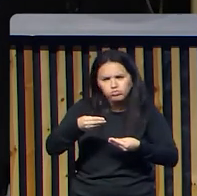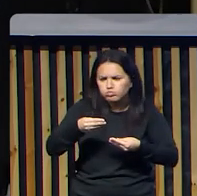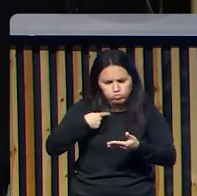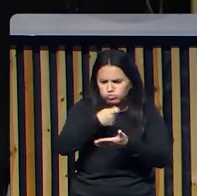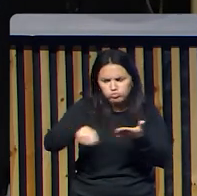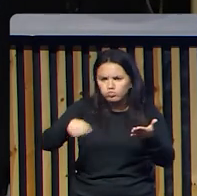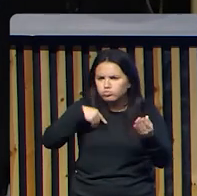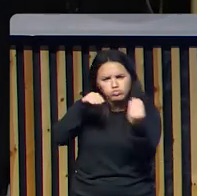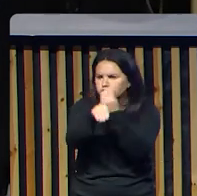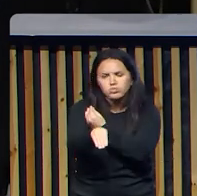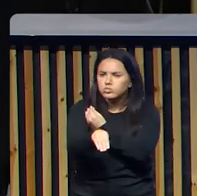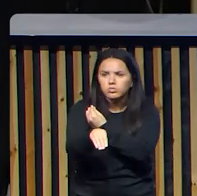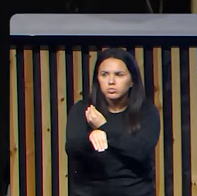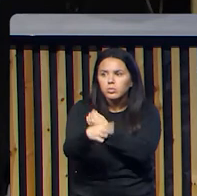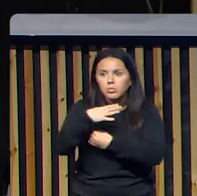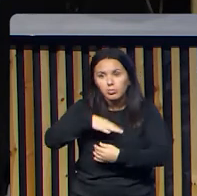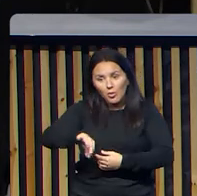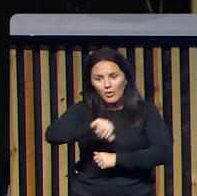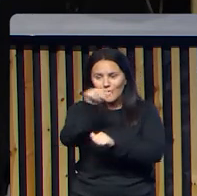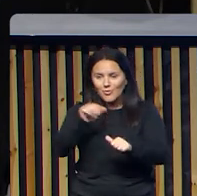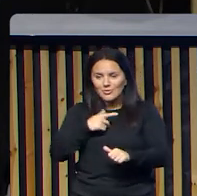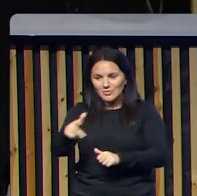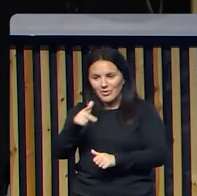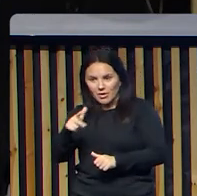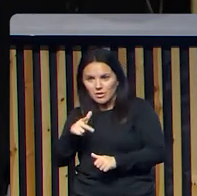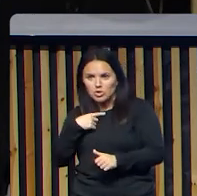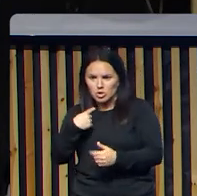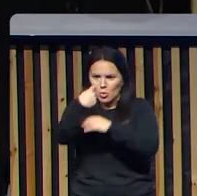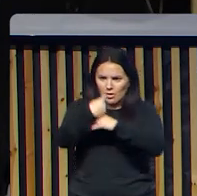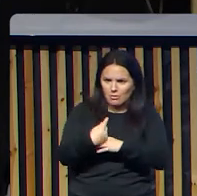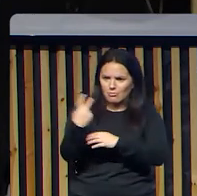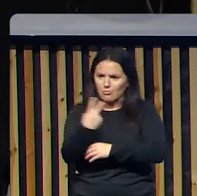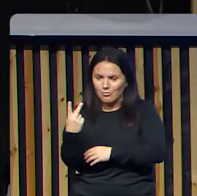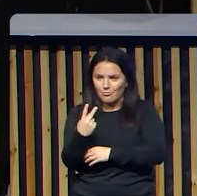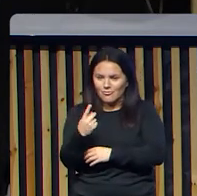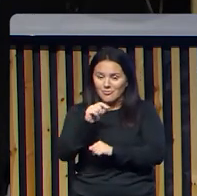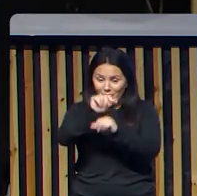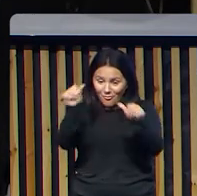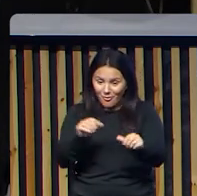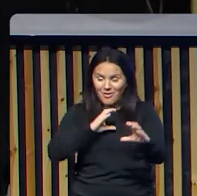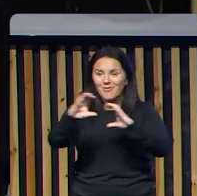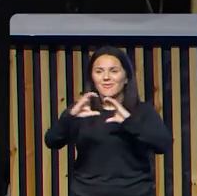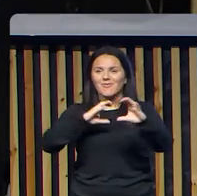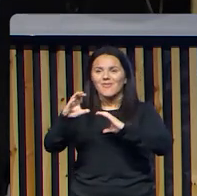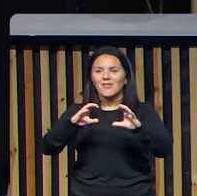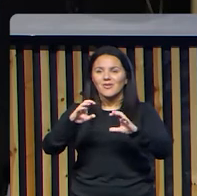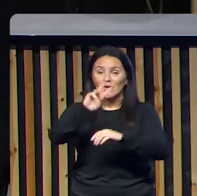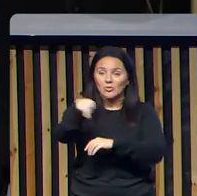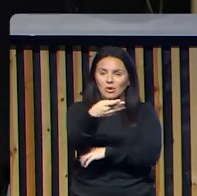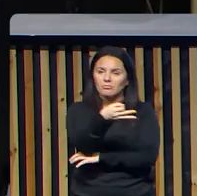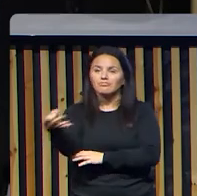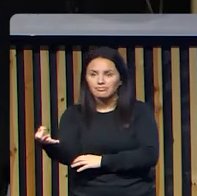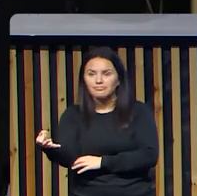tengo que pagar No es decir poder utilizar nuestros derechos y nuestros deberes usar esa comunicación de forma efectiva